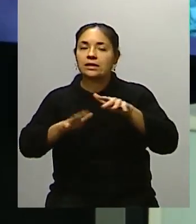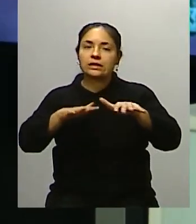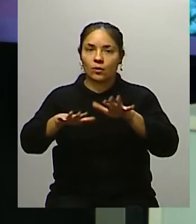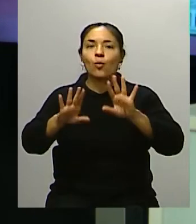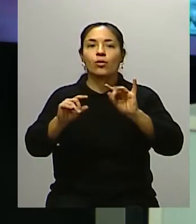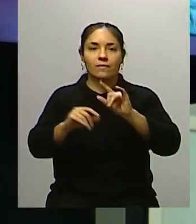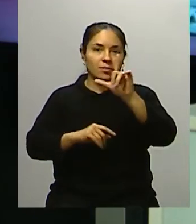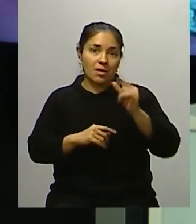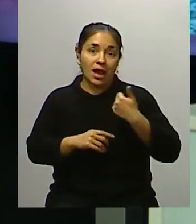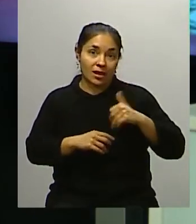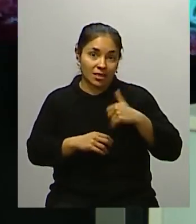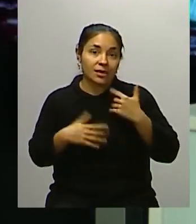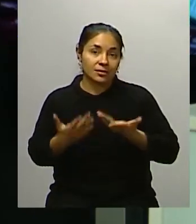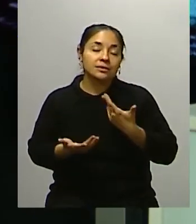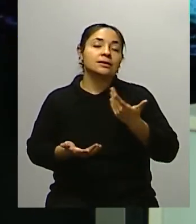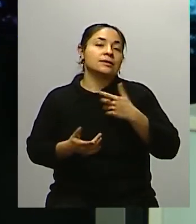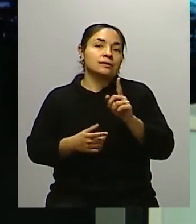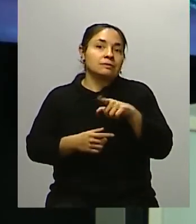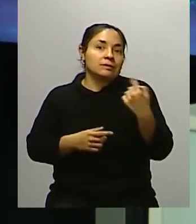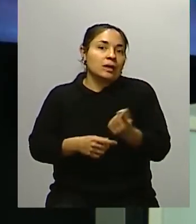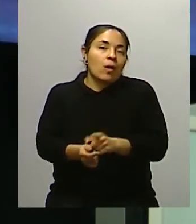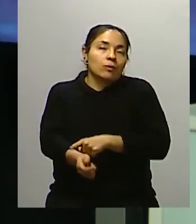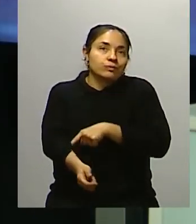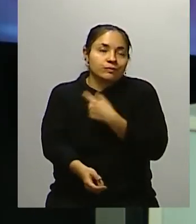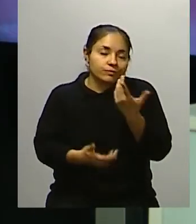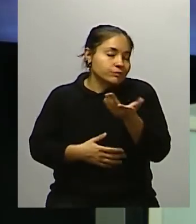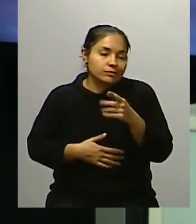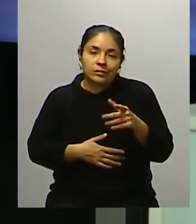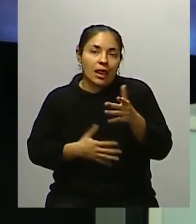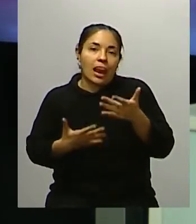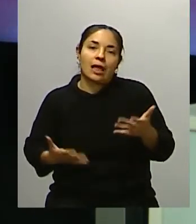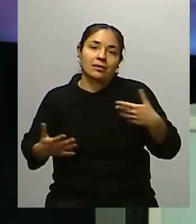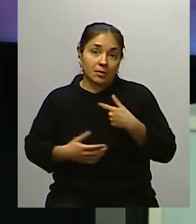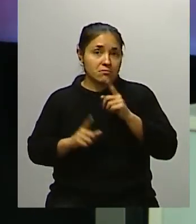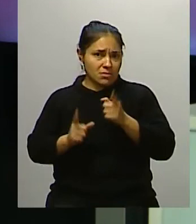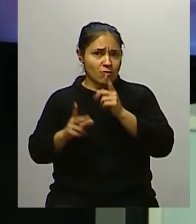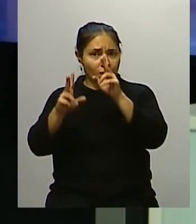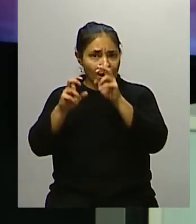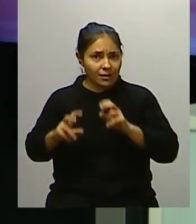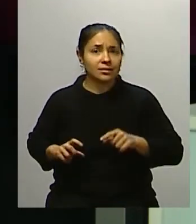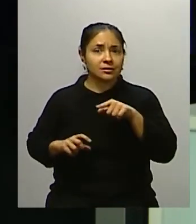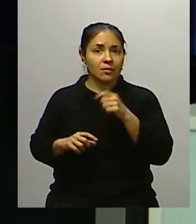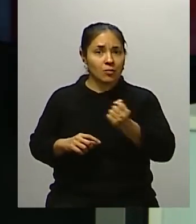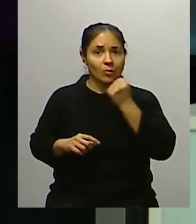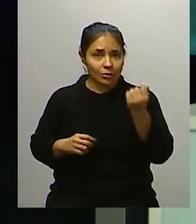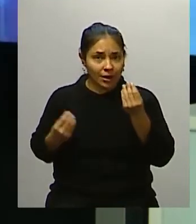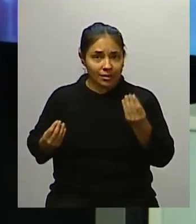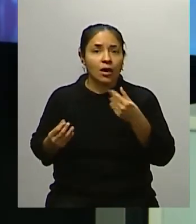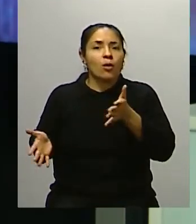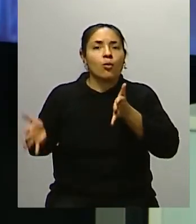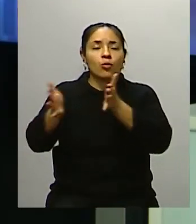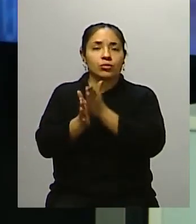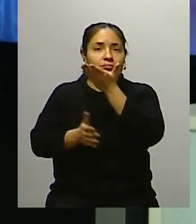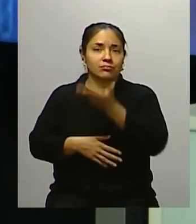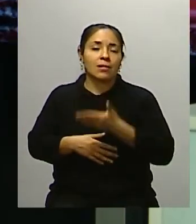en la Argentina. Lamentablemente nos tenemos que acostumbrar a estas cosas, pero bueno, está bueno analizarlos y con especialistas. En este caso con Melina Moyano, que es